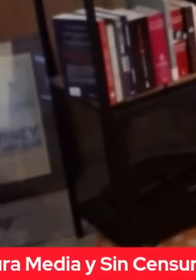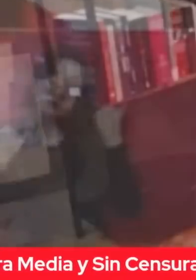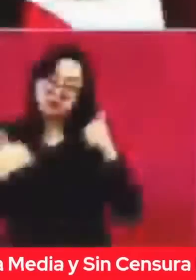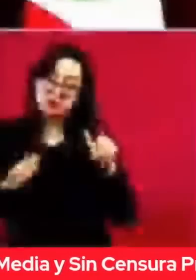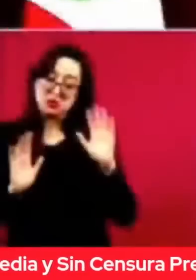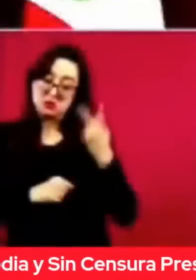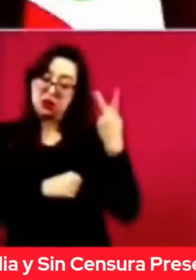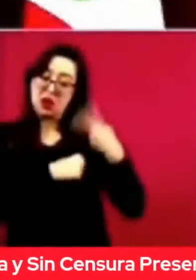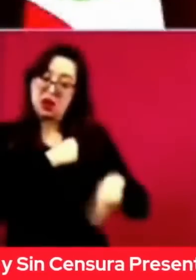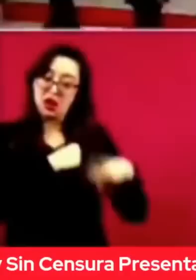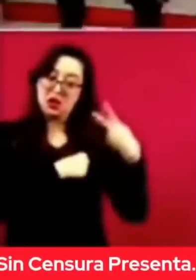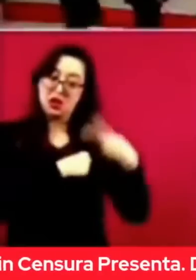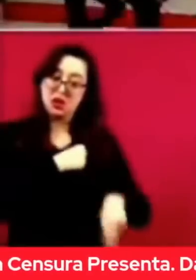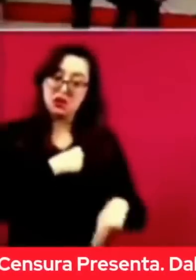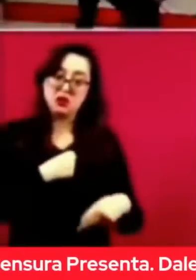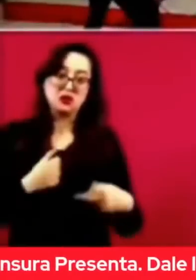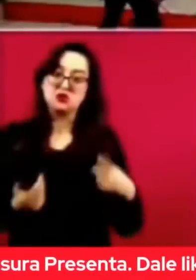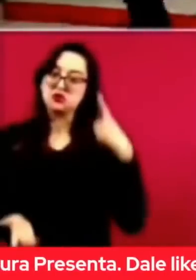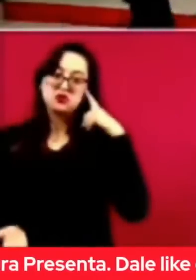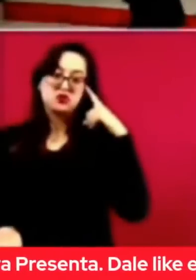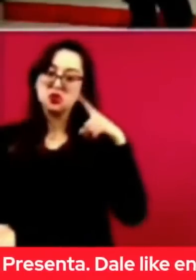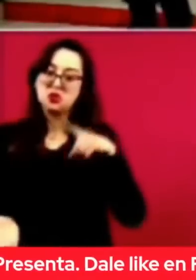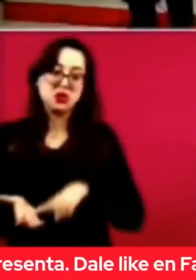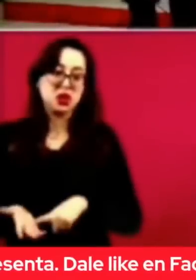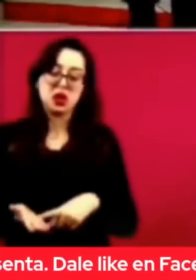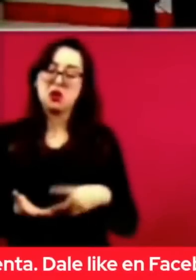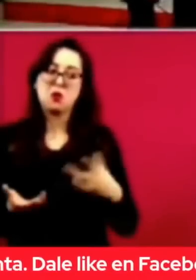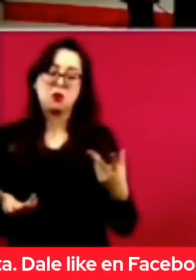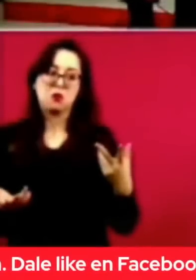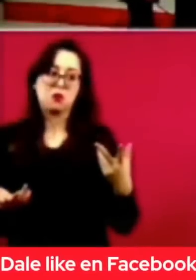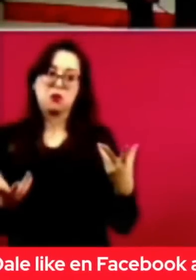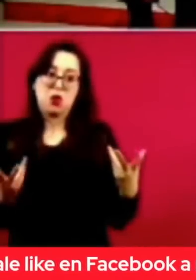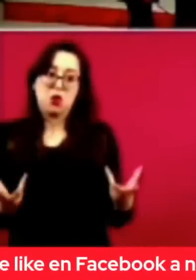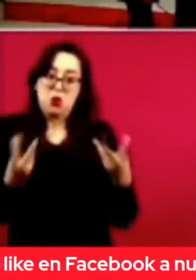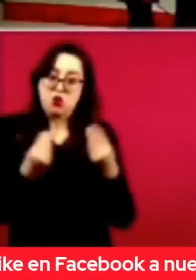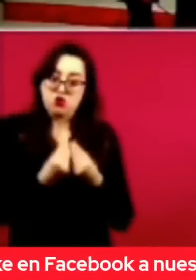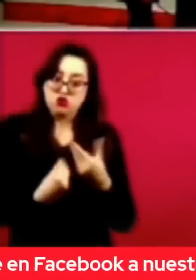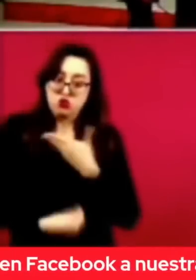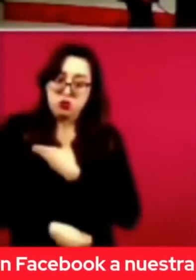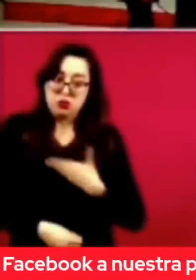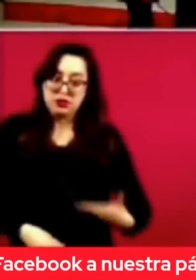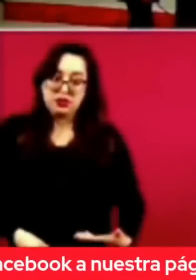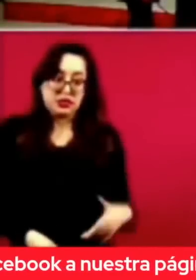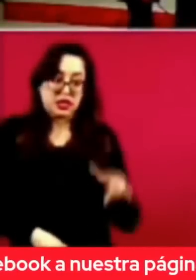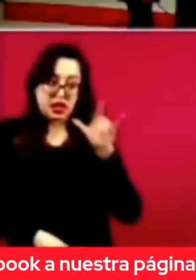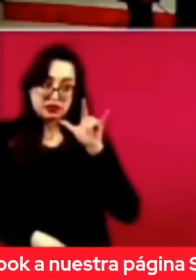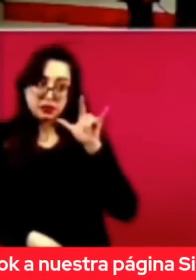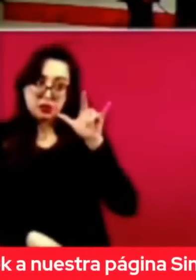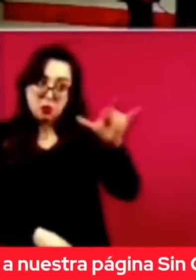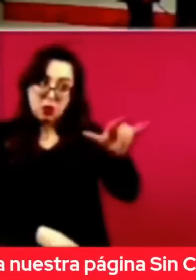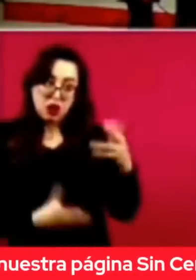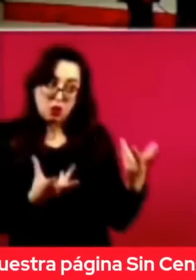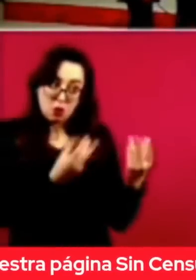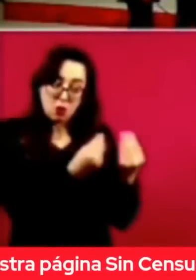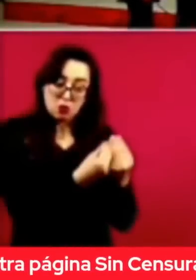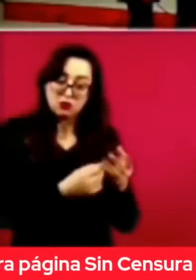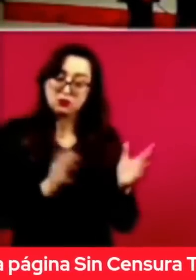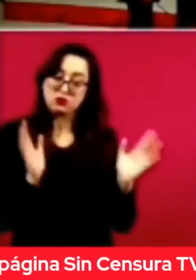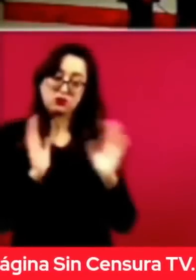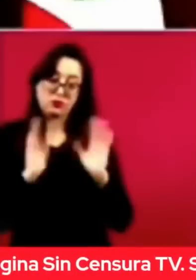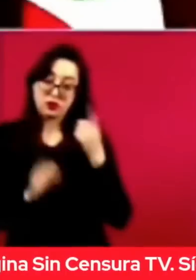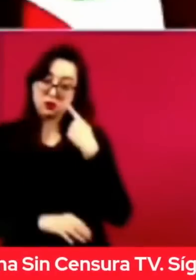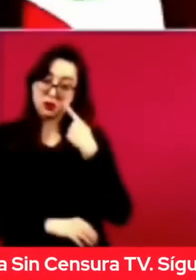Pero la verdad es que no es conveniente ni para el público en general que el presidente ande volando en aviones de línea. ¿Qué pasó con